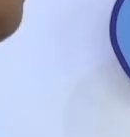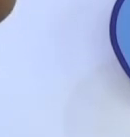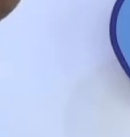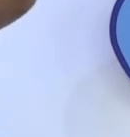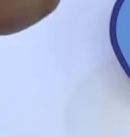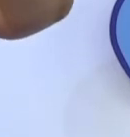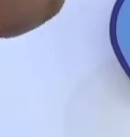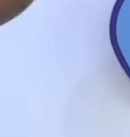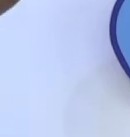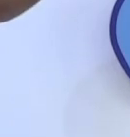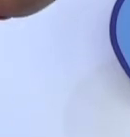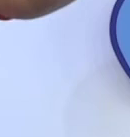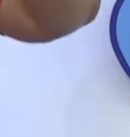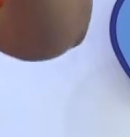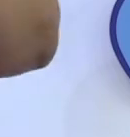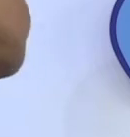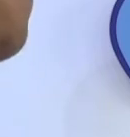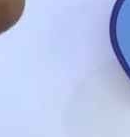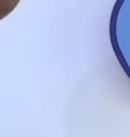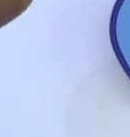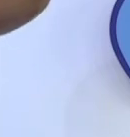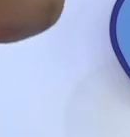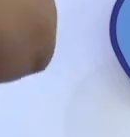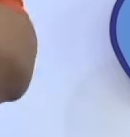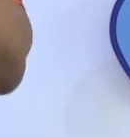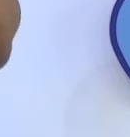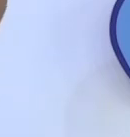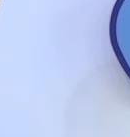caja de arena,